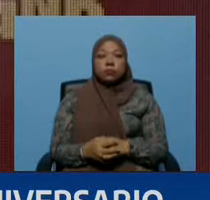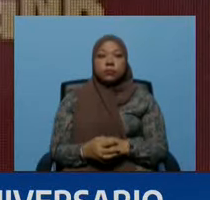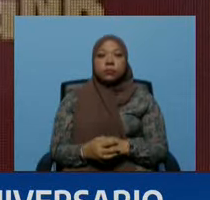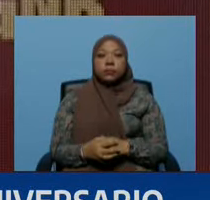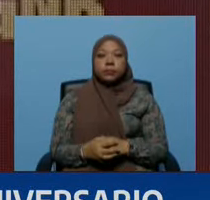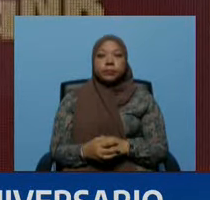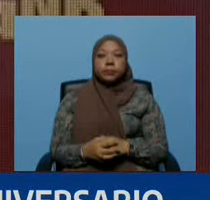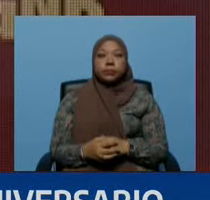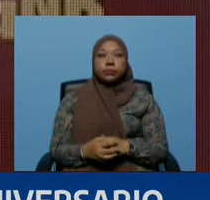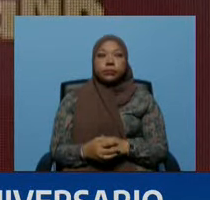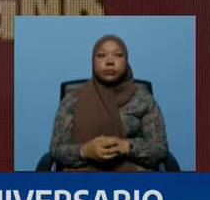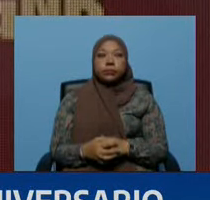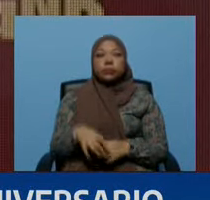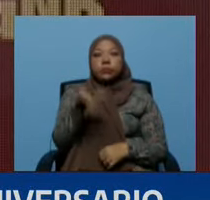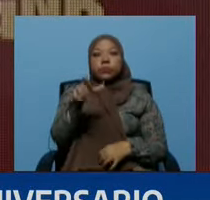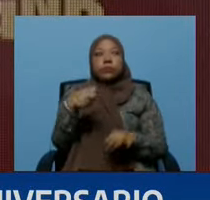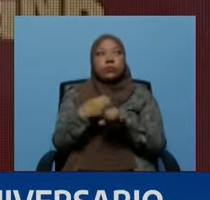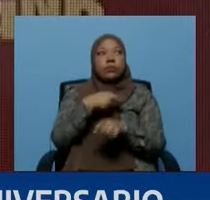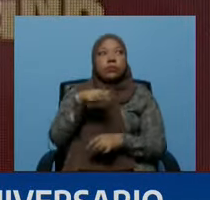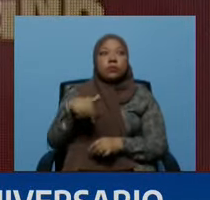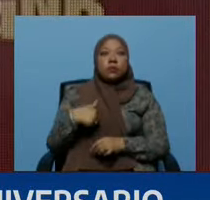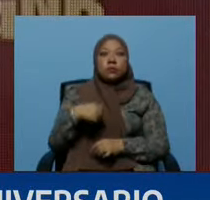el general Parra Hernández,